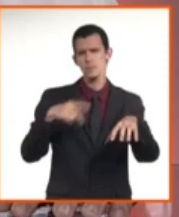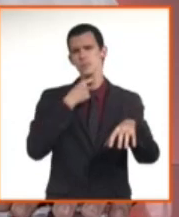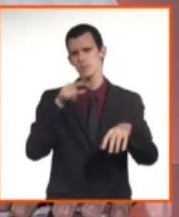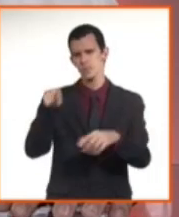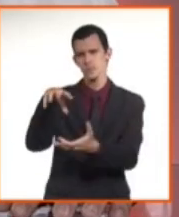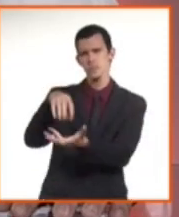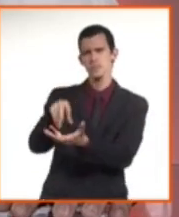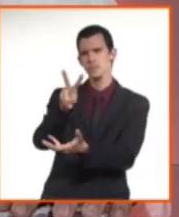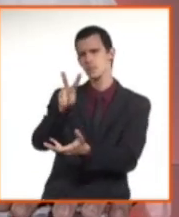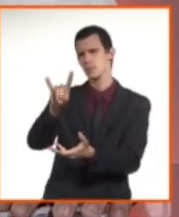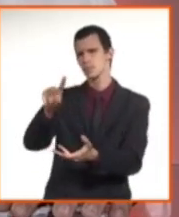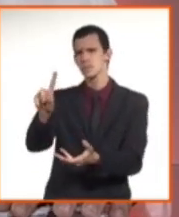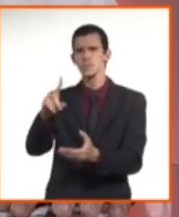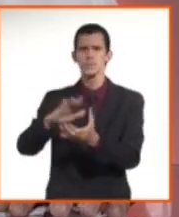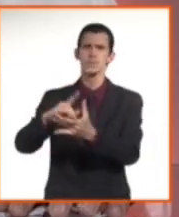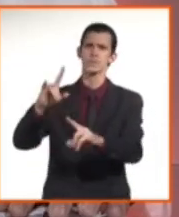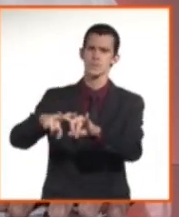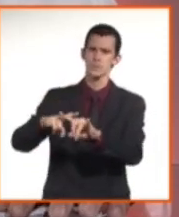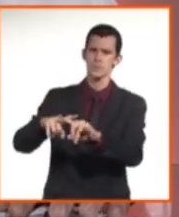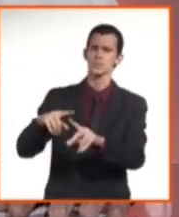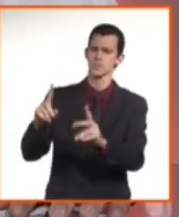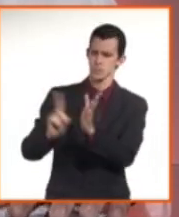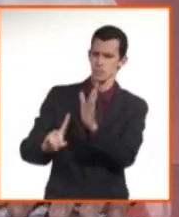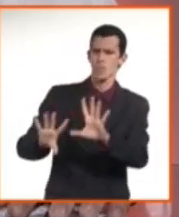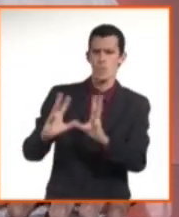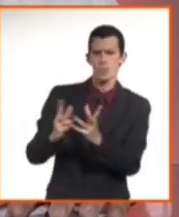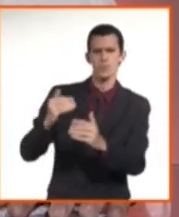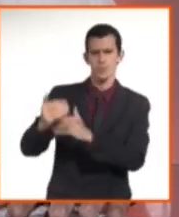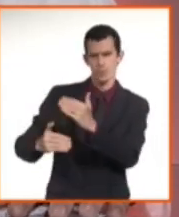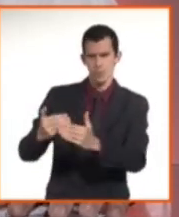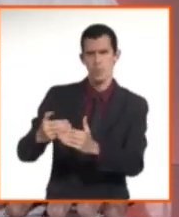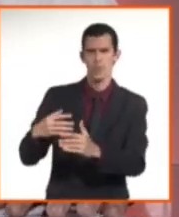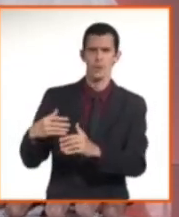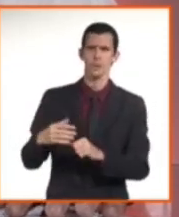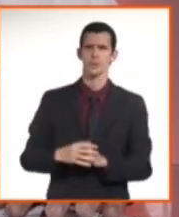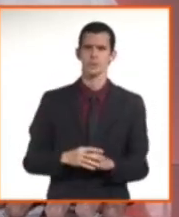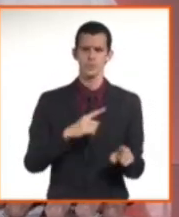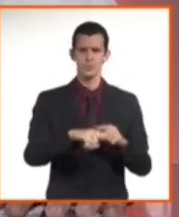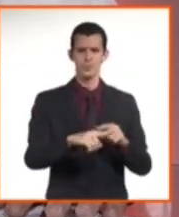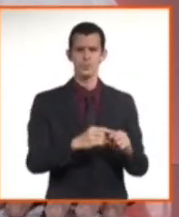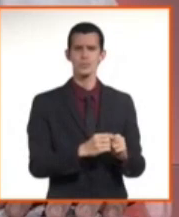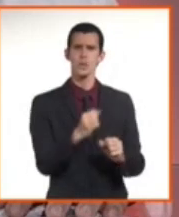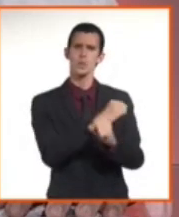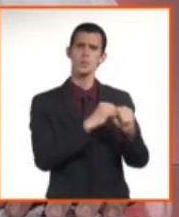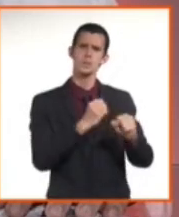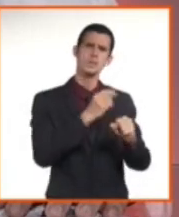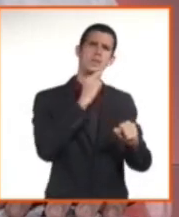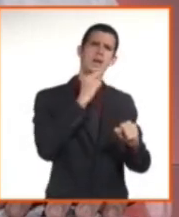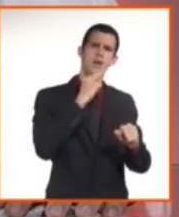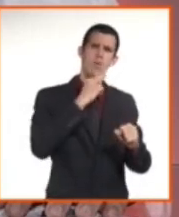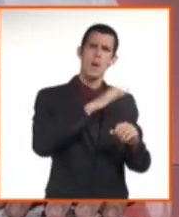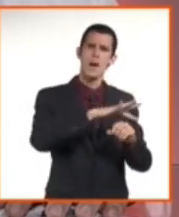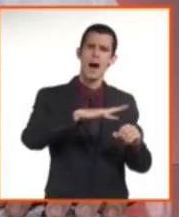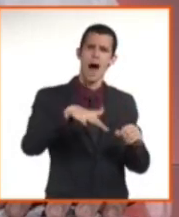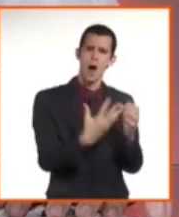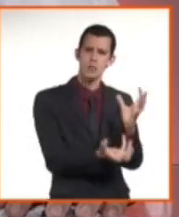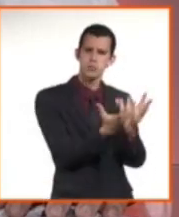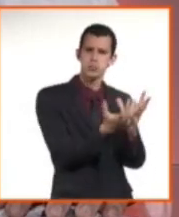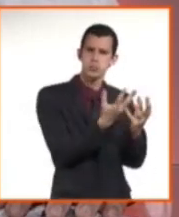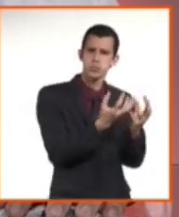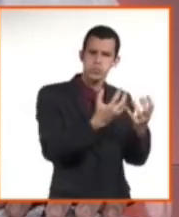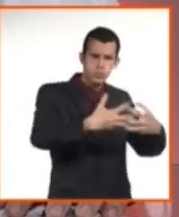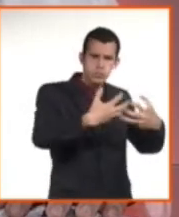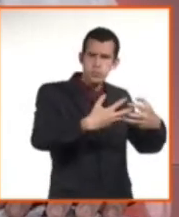35 megawatts también en el gas con la rehabilitación de la turbina de vapor y también la incorporación de los gases procedentes, el